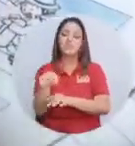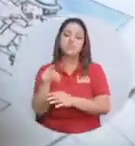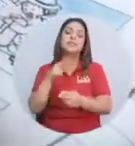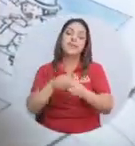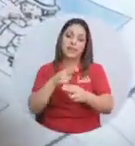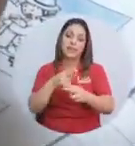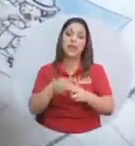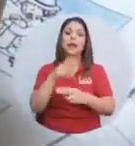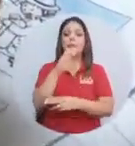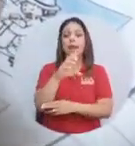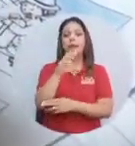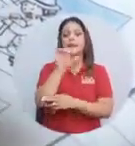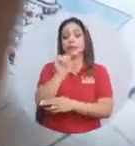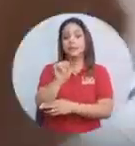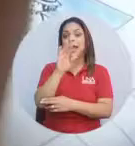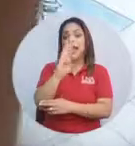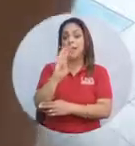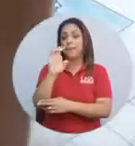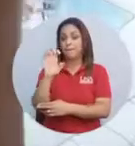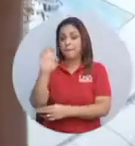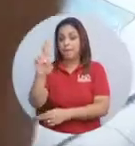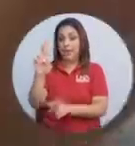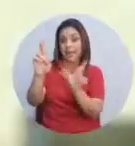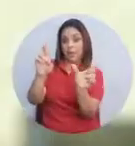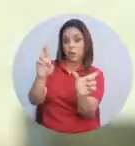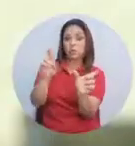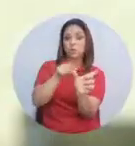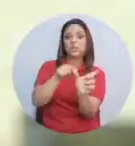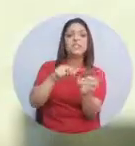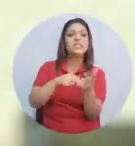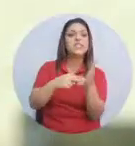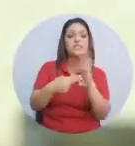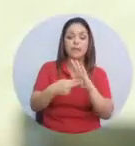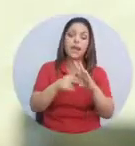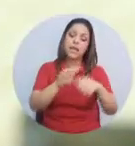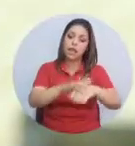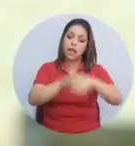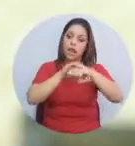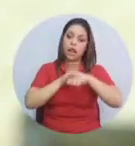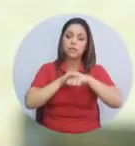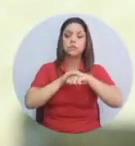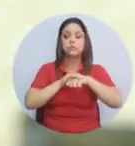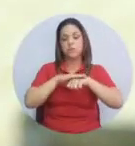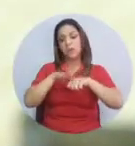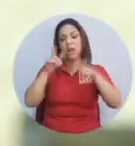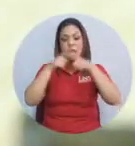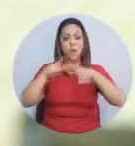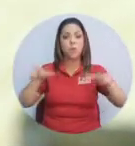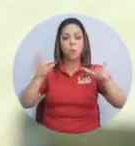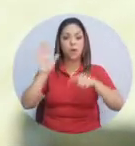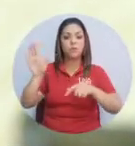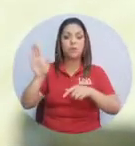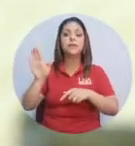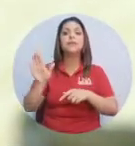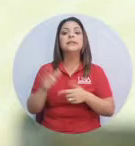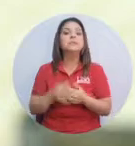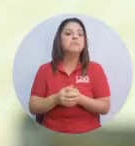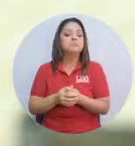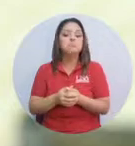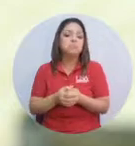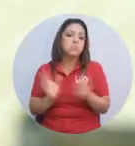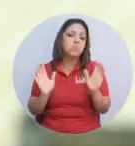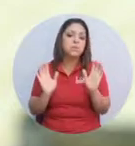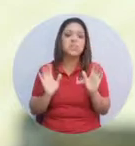está leyendo en español. Cyber con Y si usted está hablando de cuestiones en inglés o en la lengua anglosajona. Las